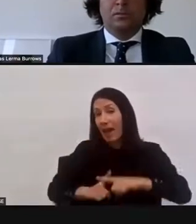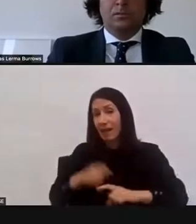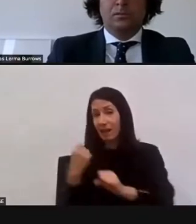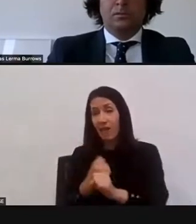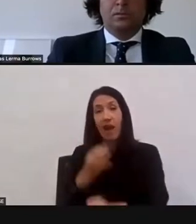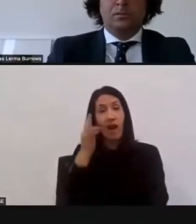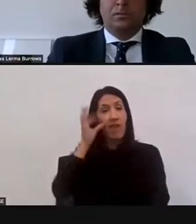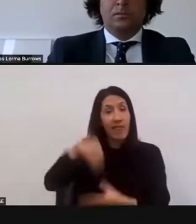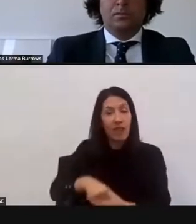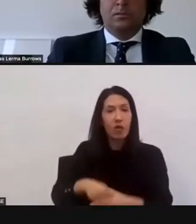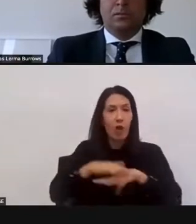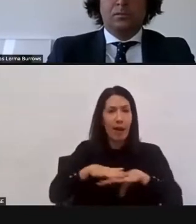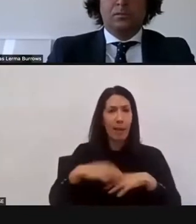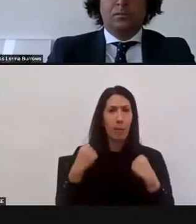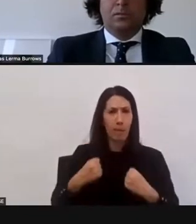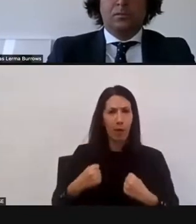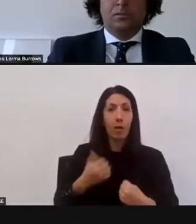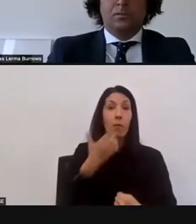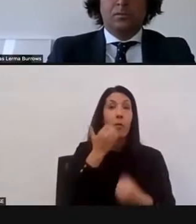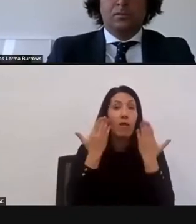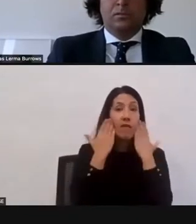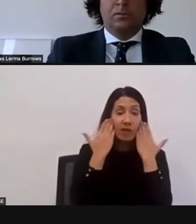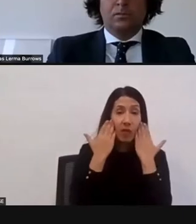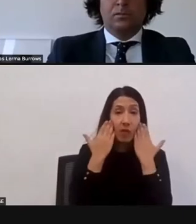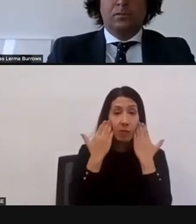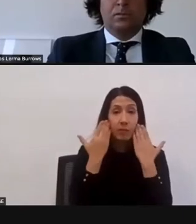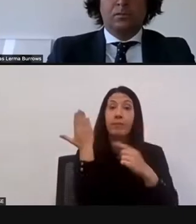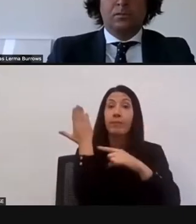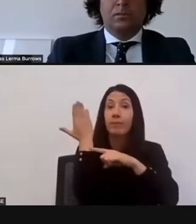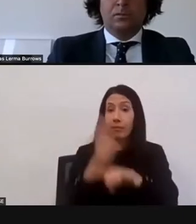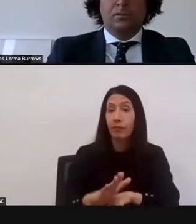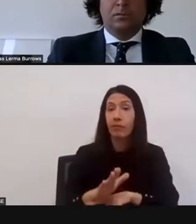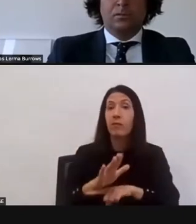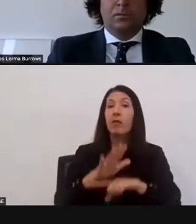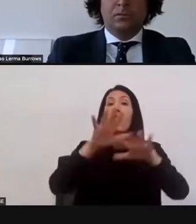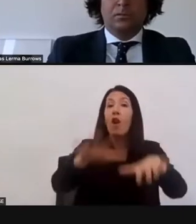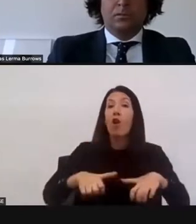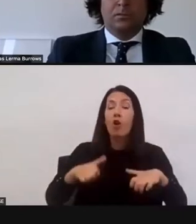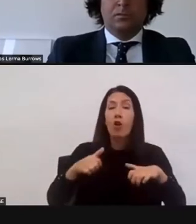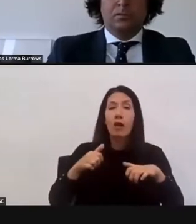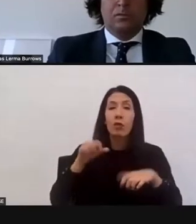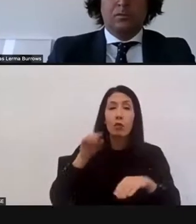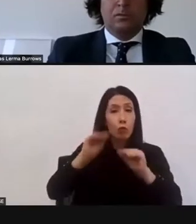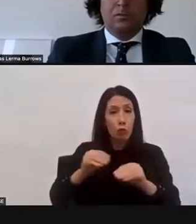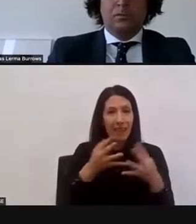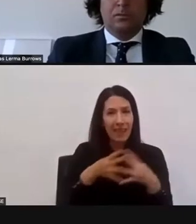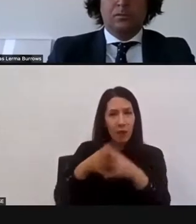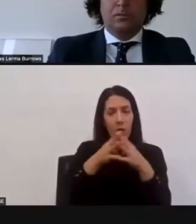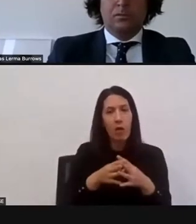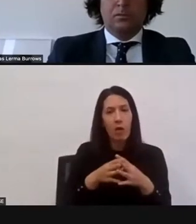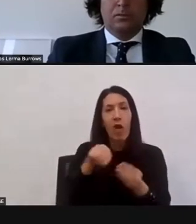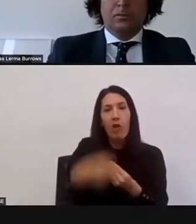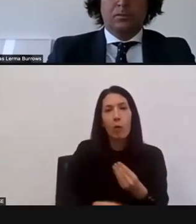muy poderosa como es Facebook presentó ante el Congreso de los Estados Unidos justamente una documentación interna